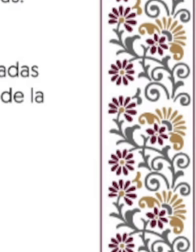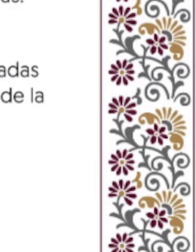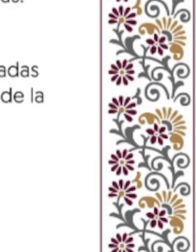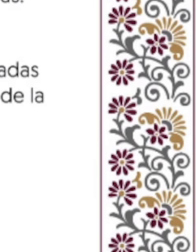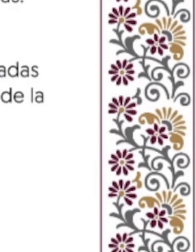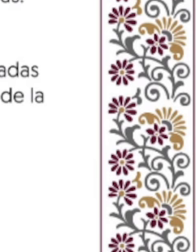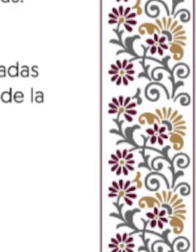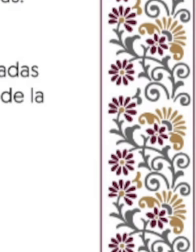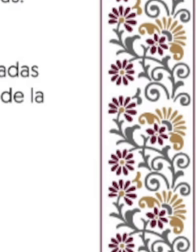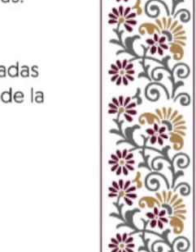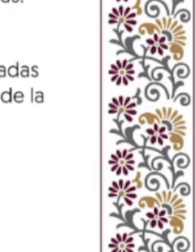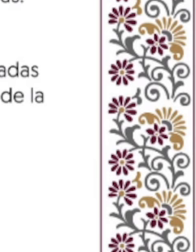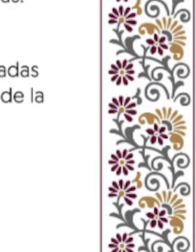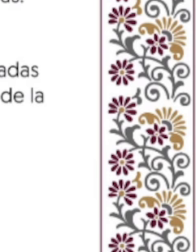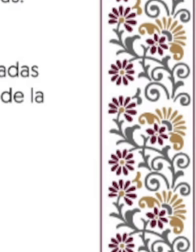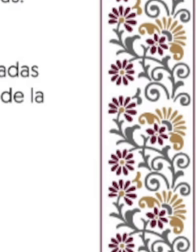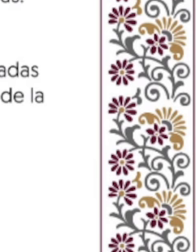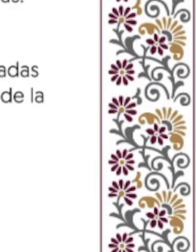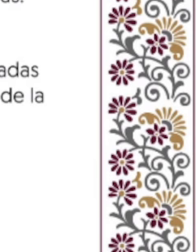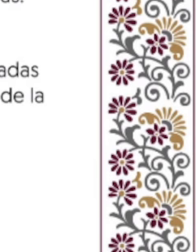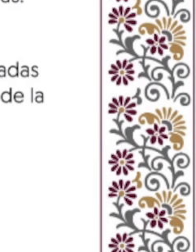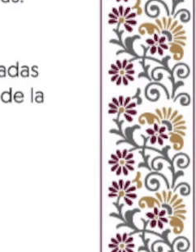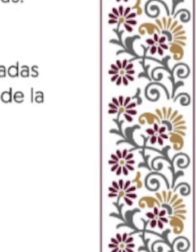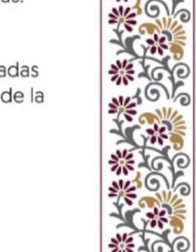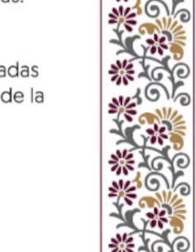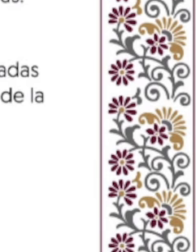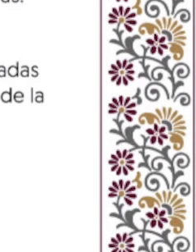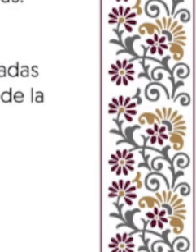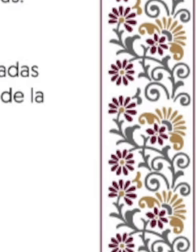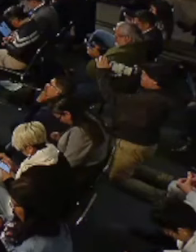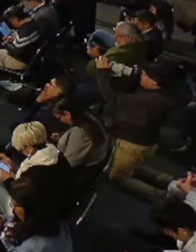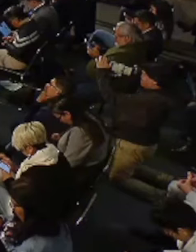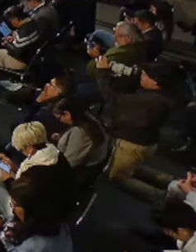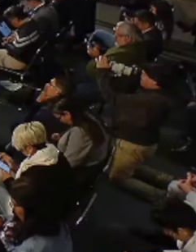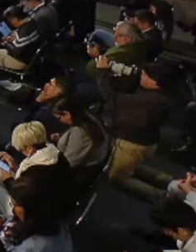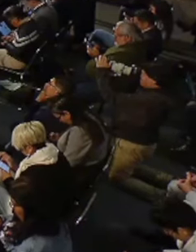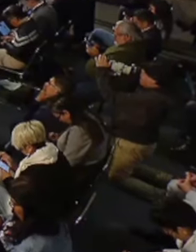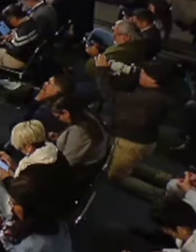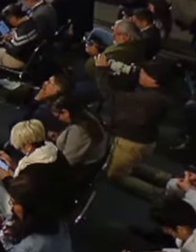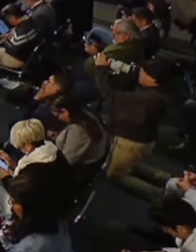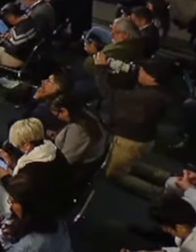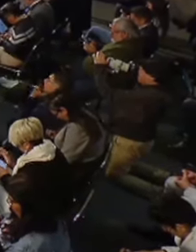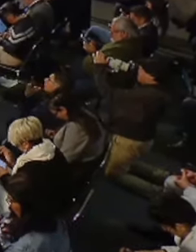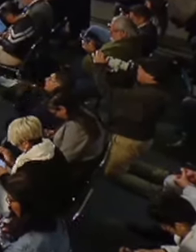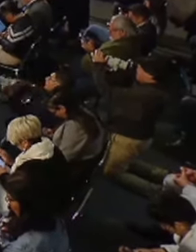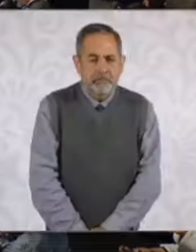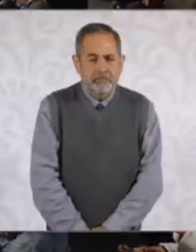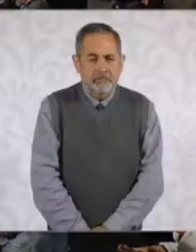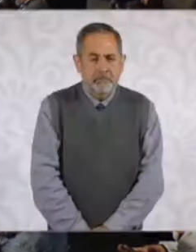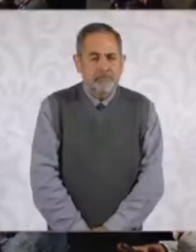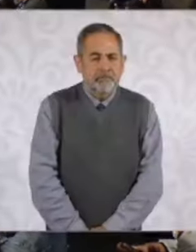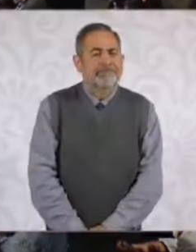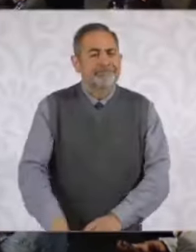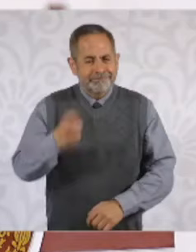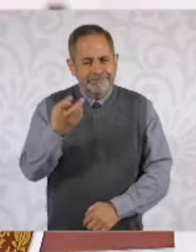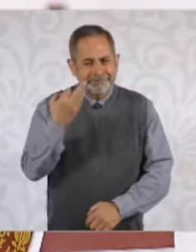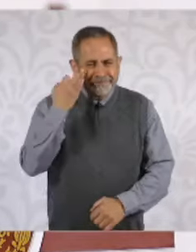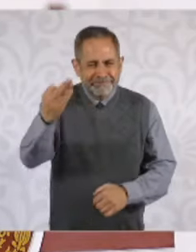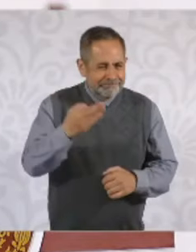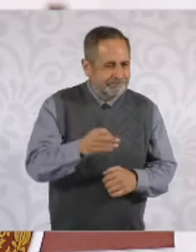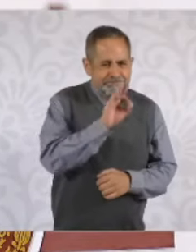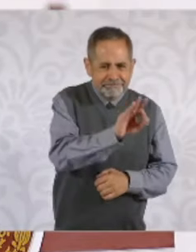electos protestarán su cargo en el Senado de la República. Es un repaso a cómo vienen los tiempos de